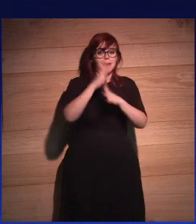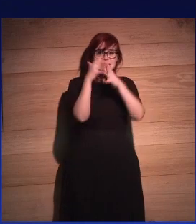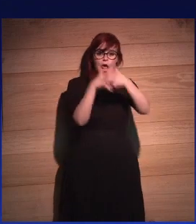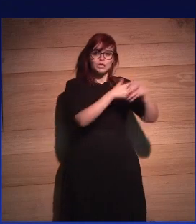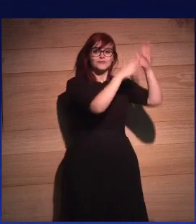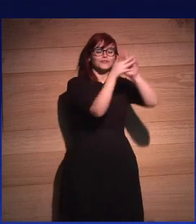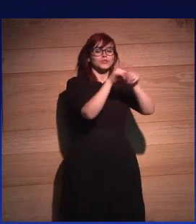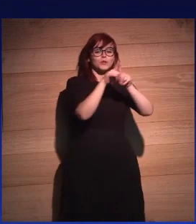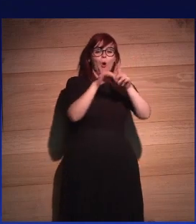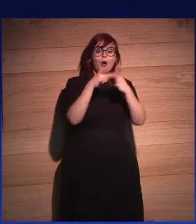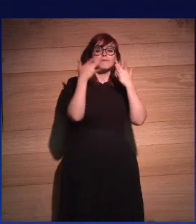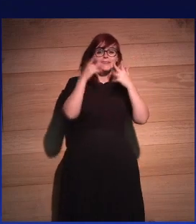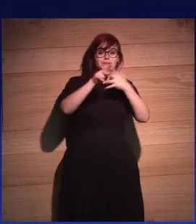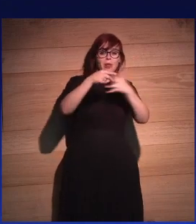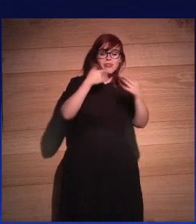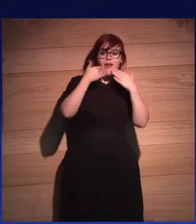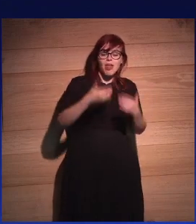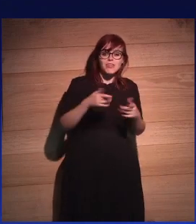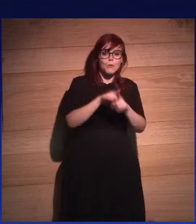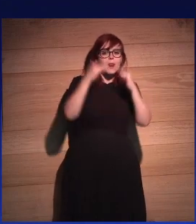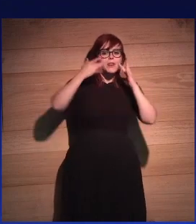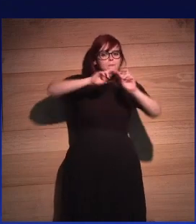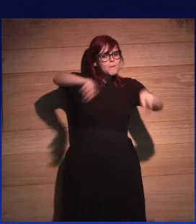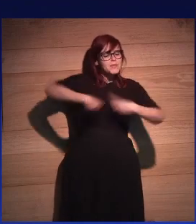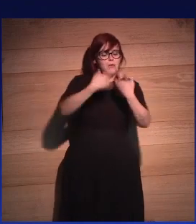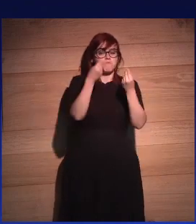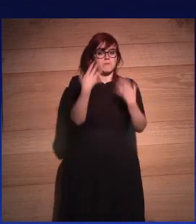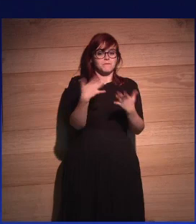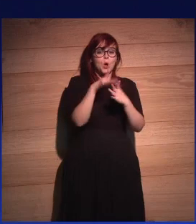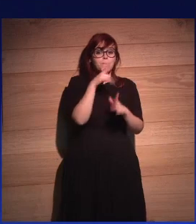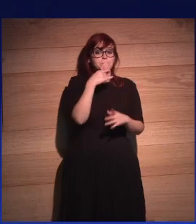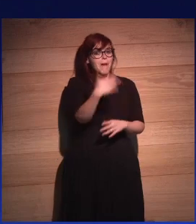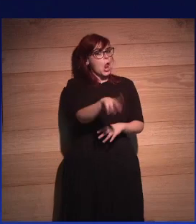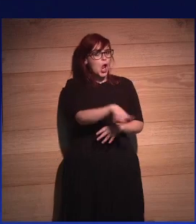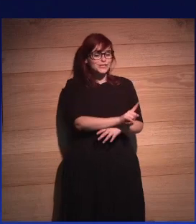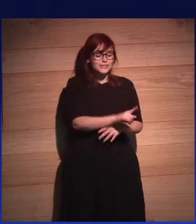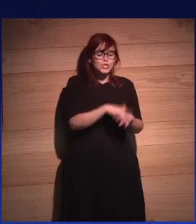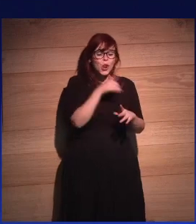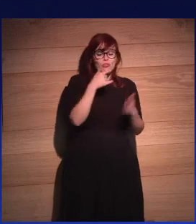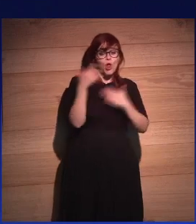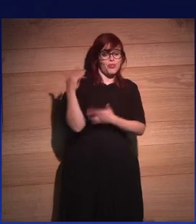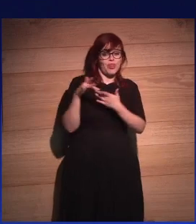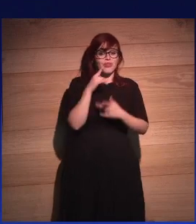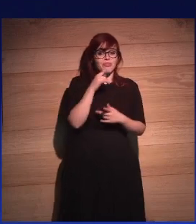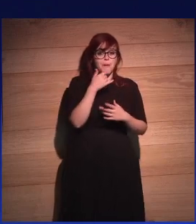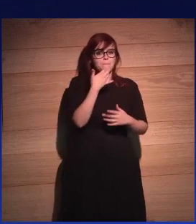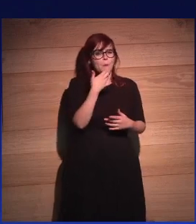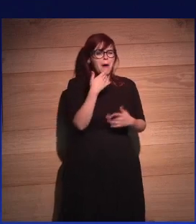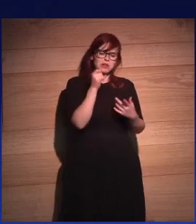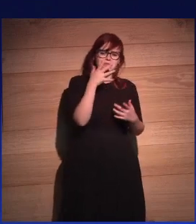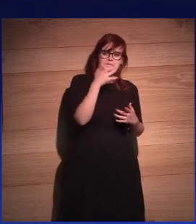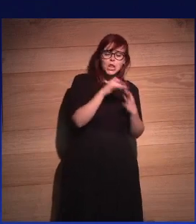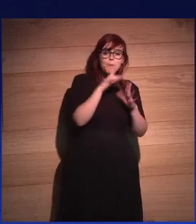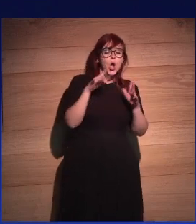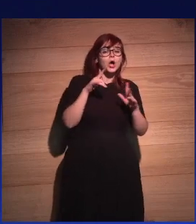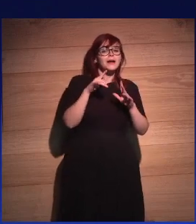mejor desinfectante. Y no es uno malo. Si empezáramos por ahí, yo el otro día, un poco en broma, un poco en serio, en una de las